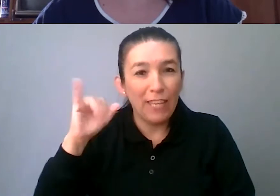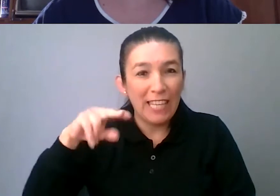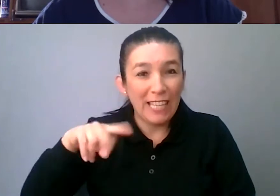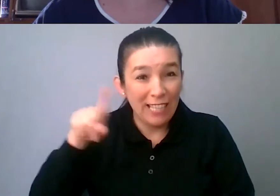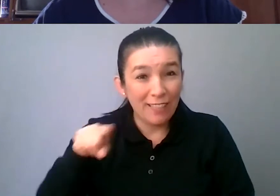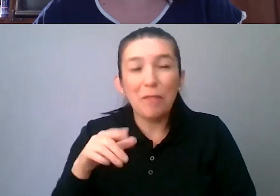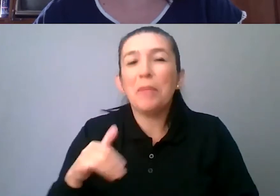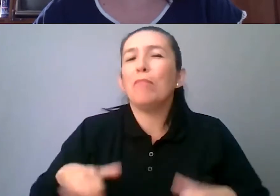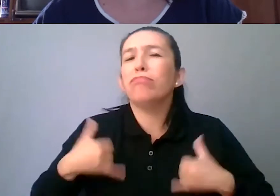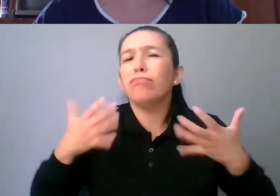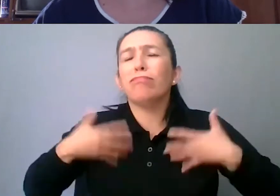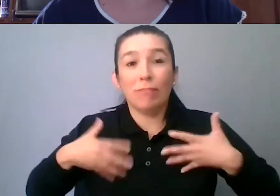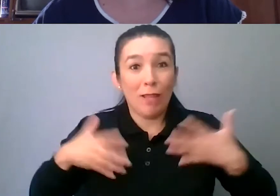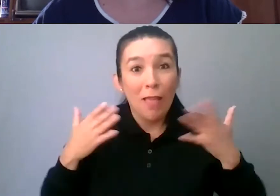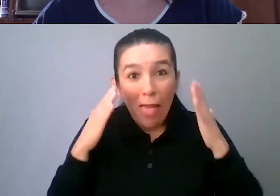de bienestar.